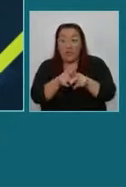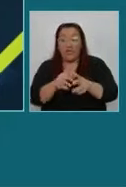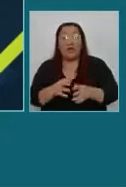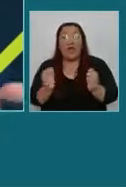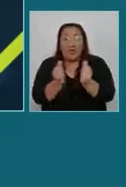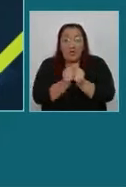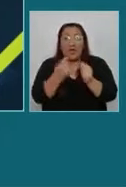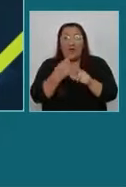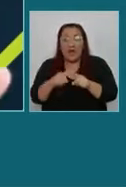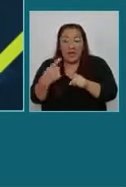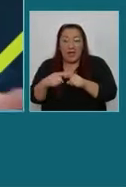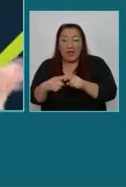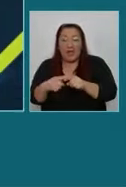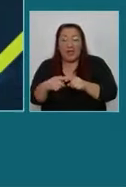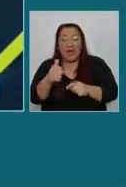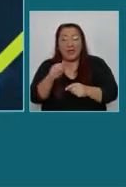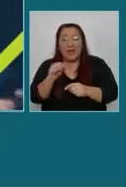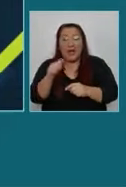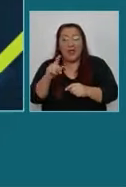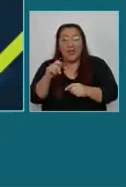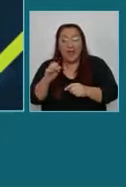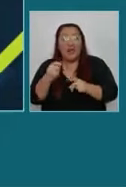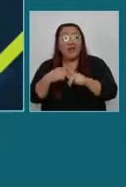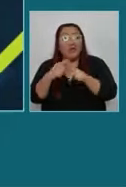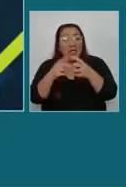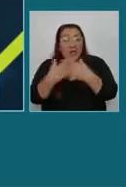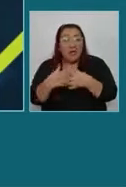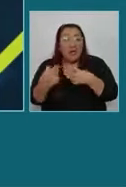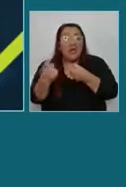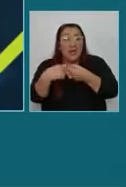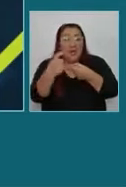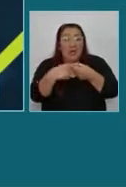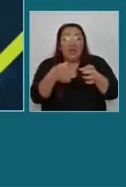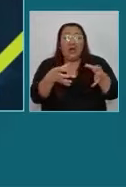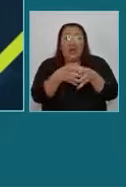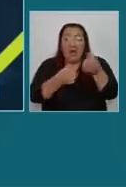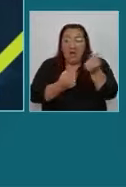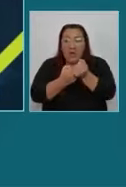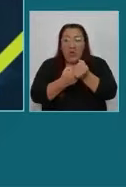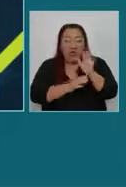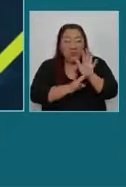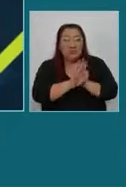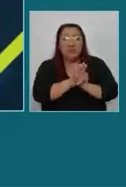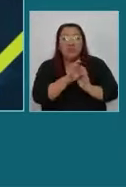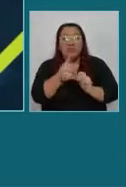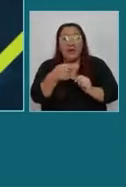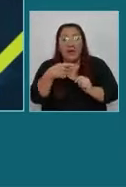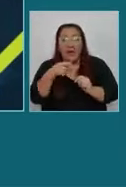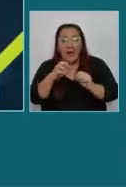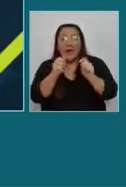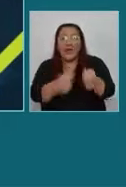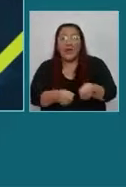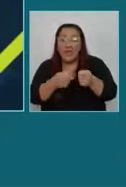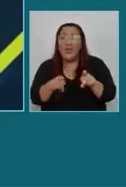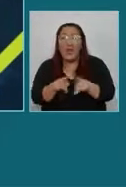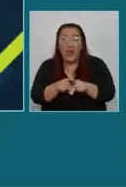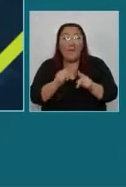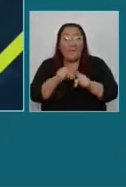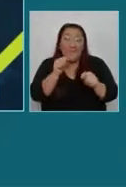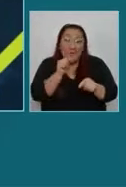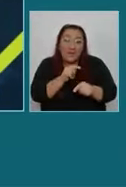acompañaron varios ventures como Salcantay, como Roble Ventures, como Cloud Capital, y Agros, que también va por la misma senda, pero ellos no